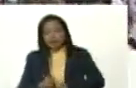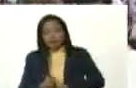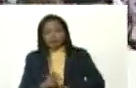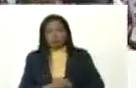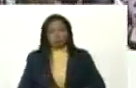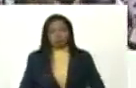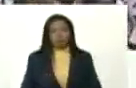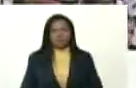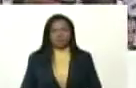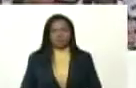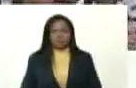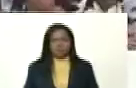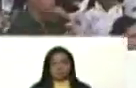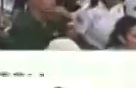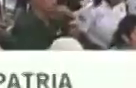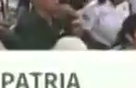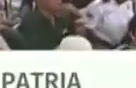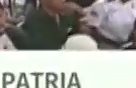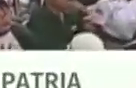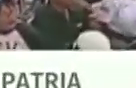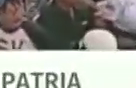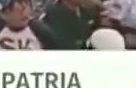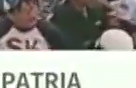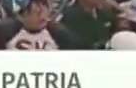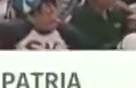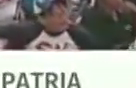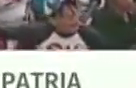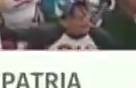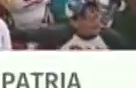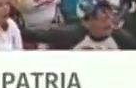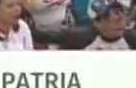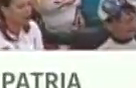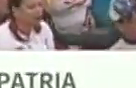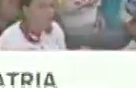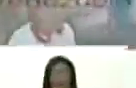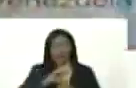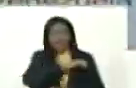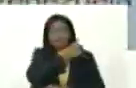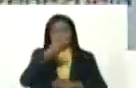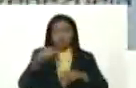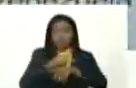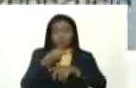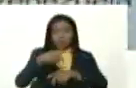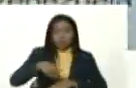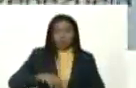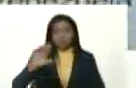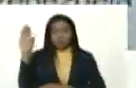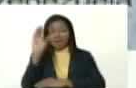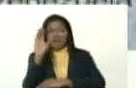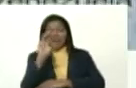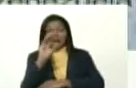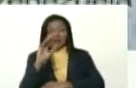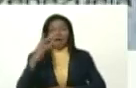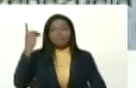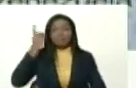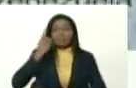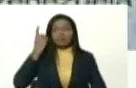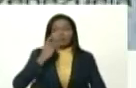Estamos listos para el pase. Allá está el jefe de gobierno del Distrito Capital, don Darío